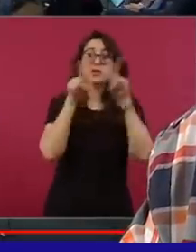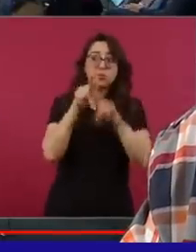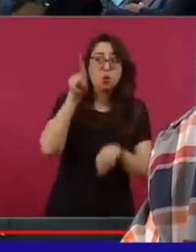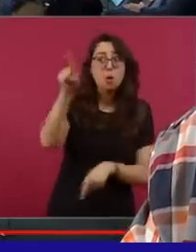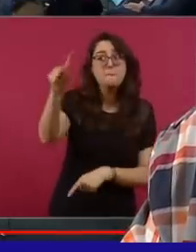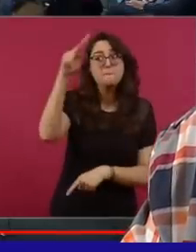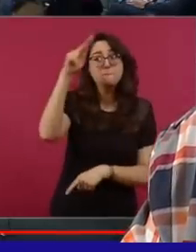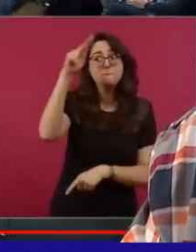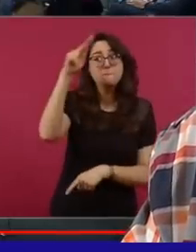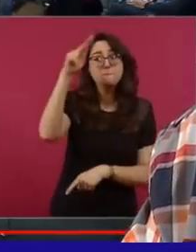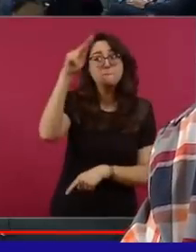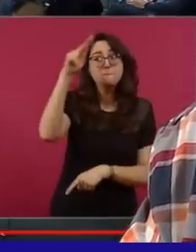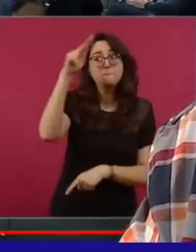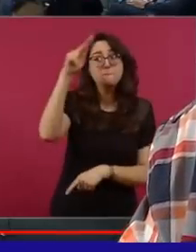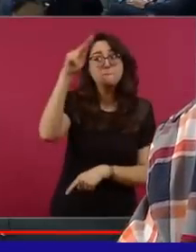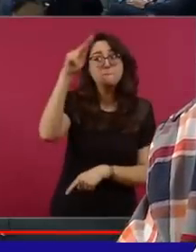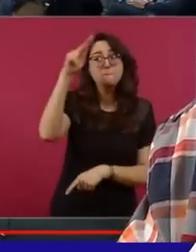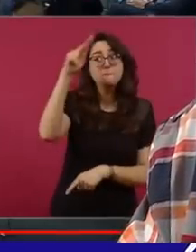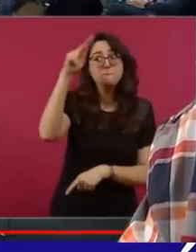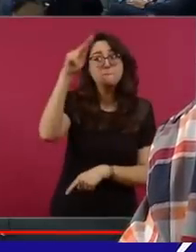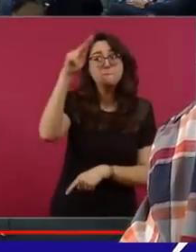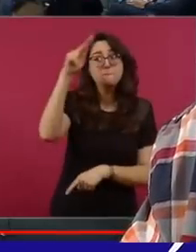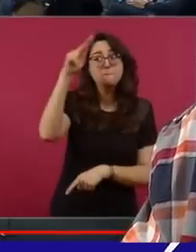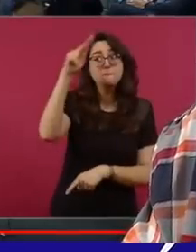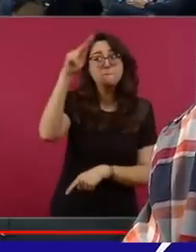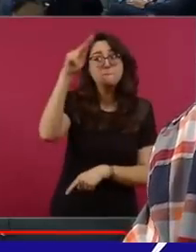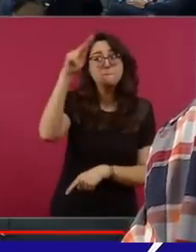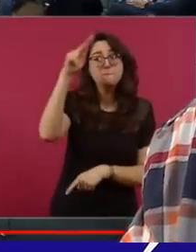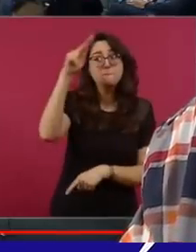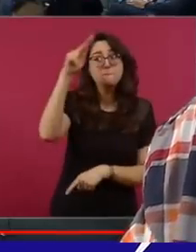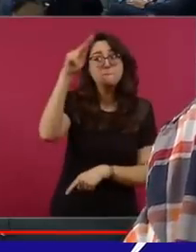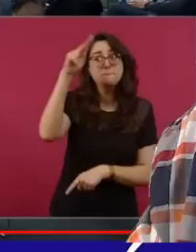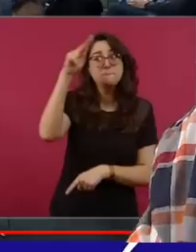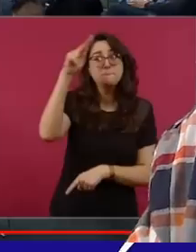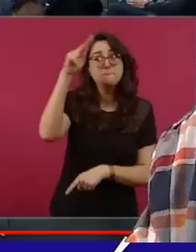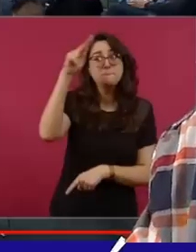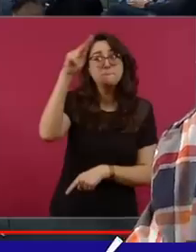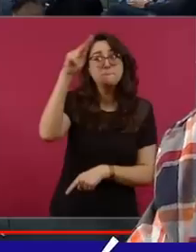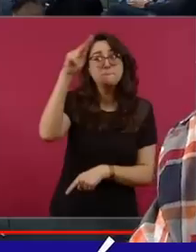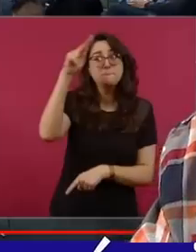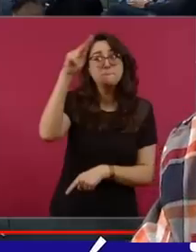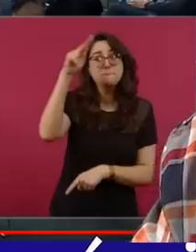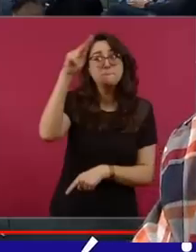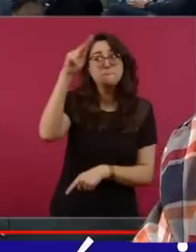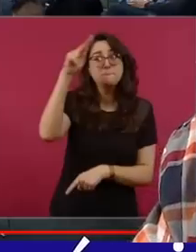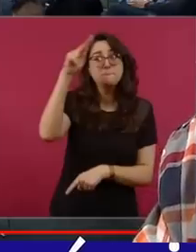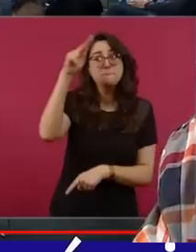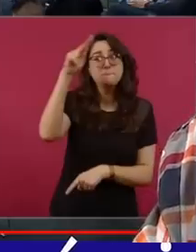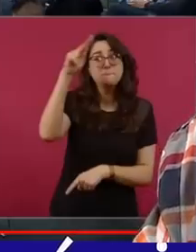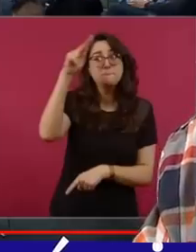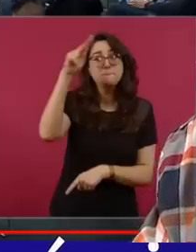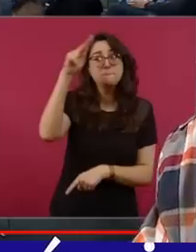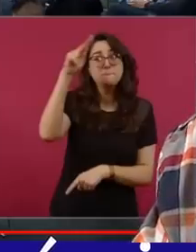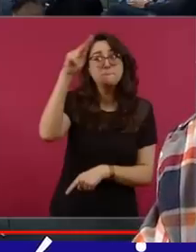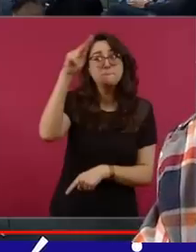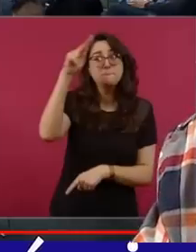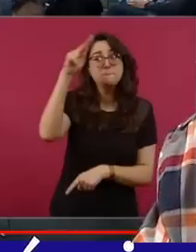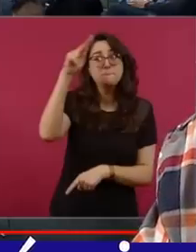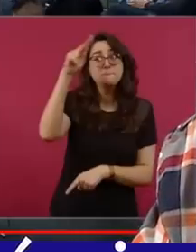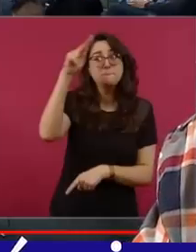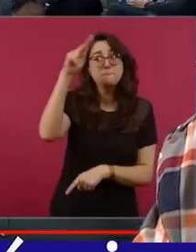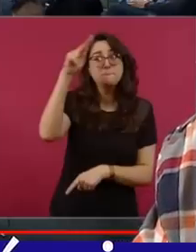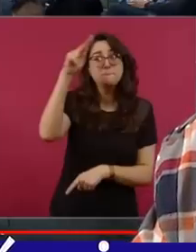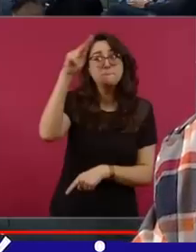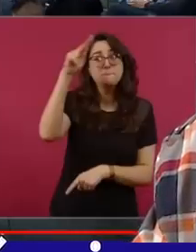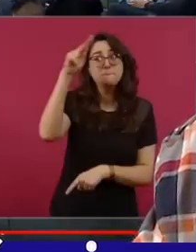convocar a elecciones. Y está, amigos, durísimas declaraciones de Andrés Manuel López Obrador en contra de que la señora Boluarte se